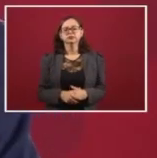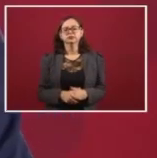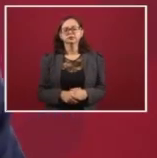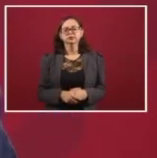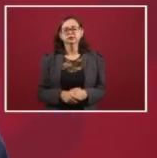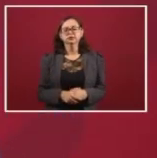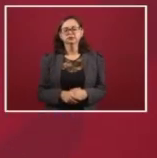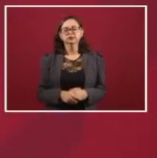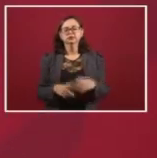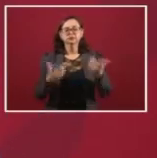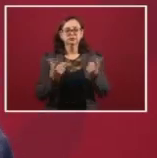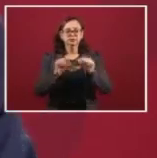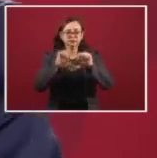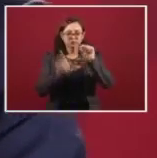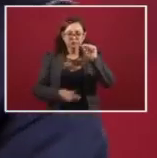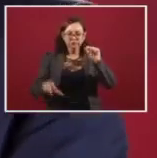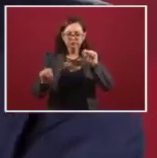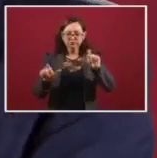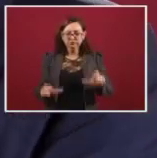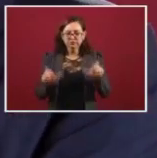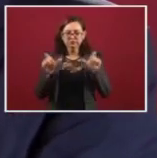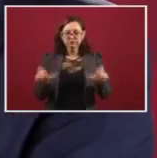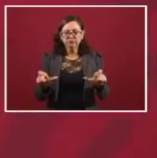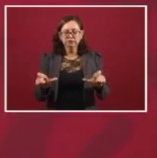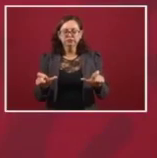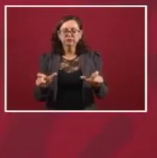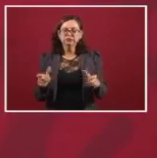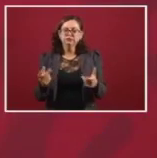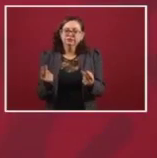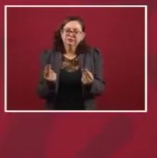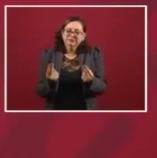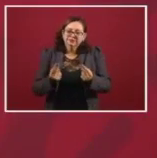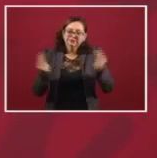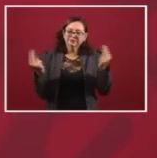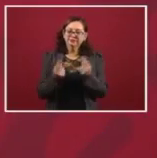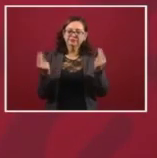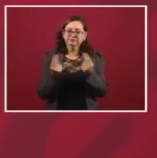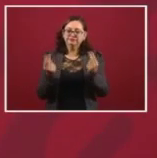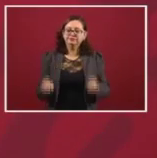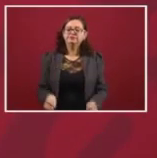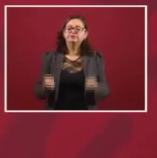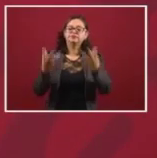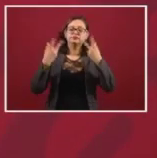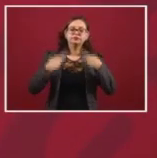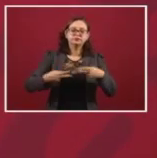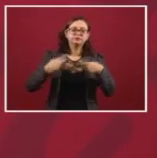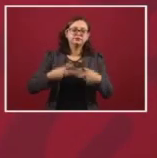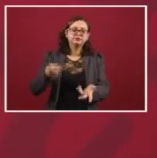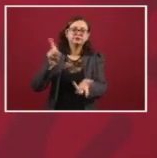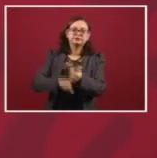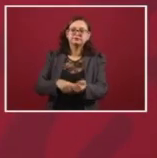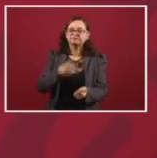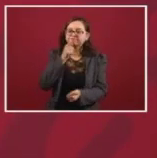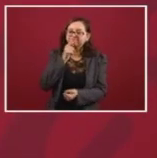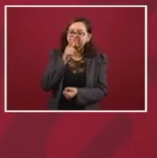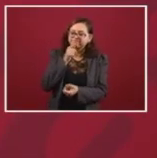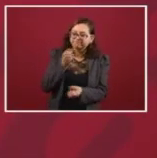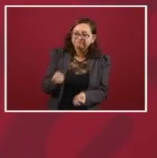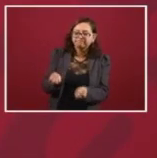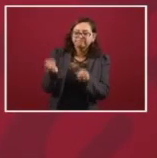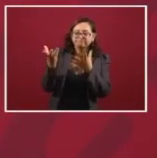atención con la Guardia Nacional depende mucho del número de elementos. Entonces, estamos